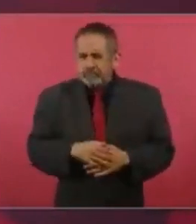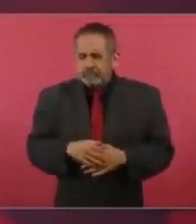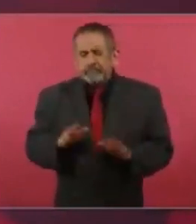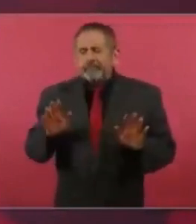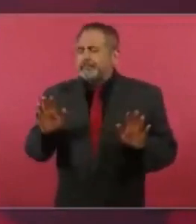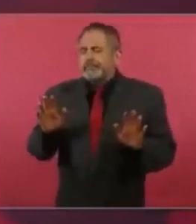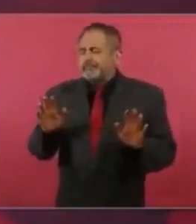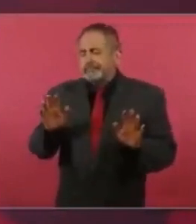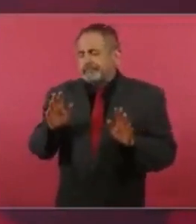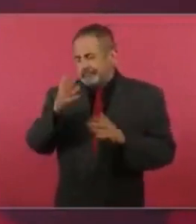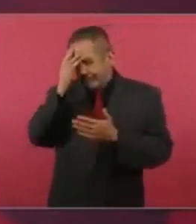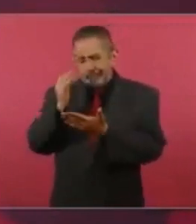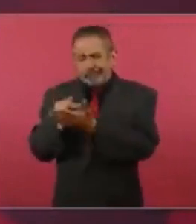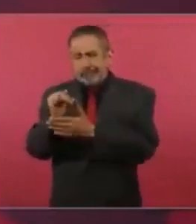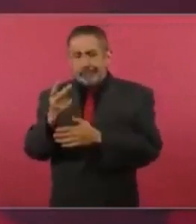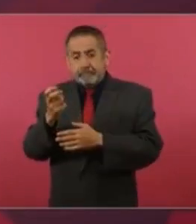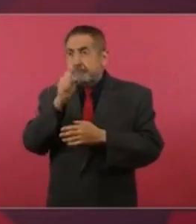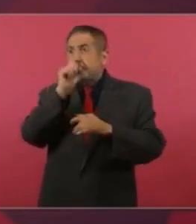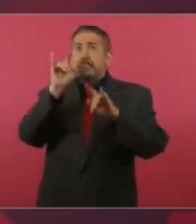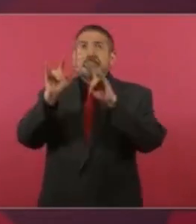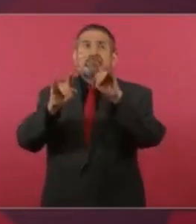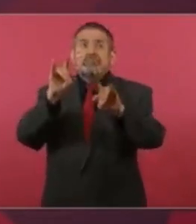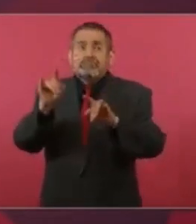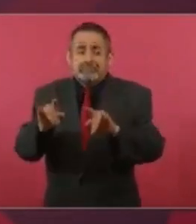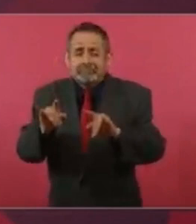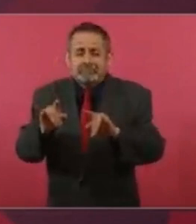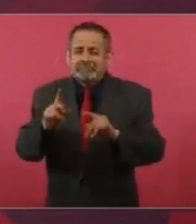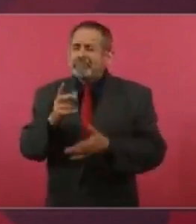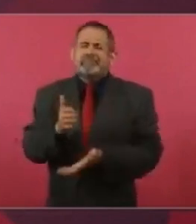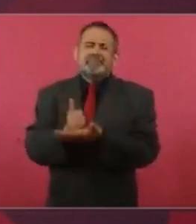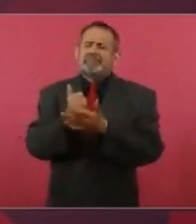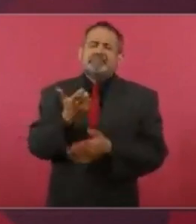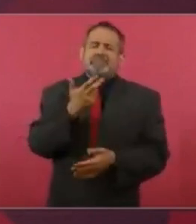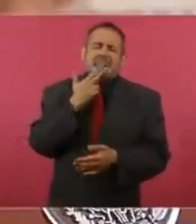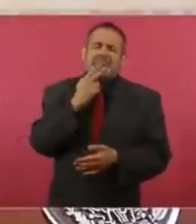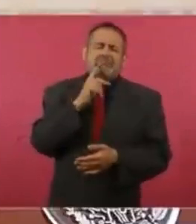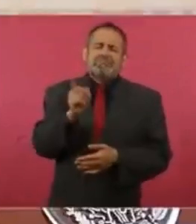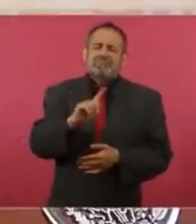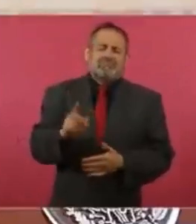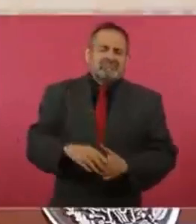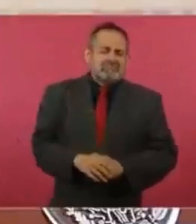ayuda. Si fuese por espectaculares,